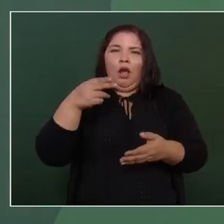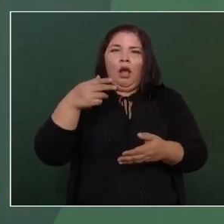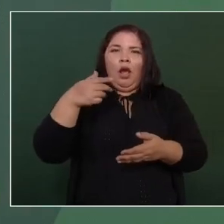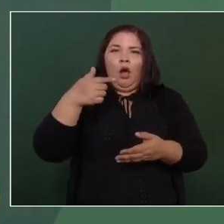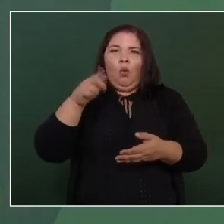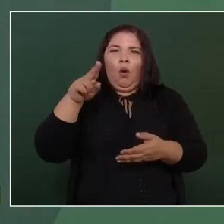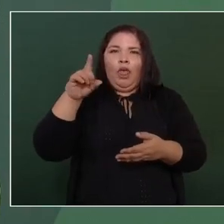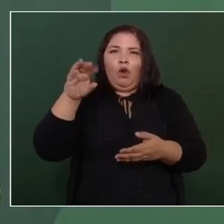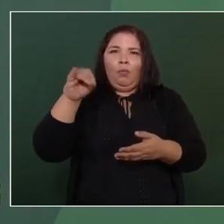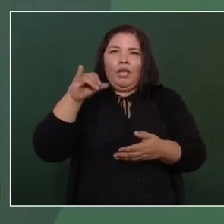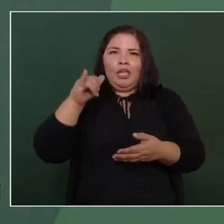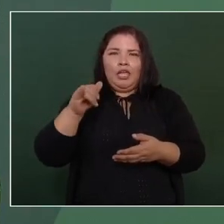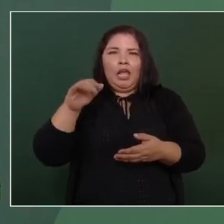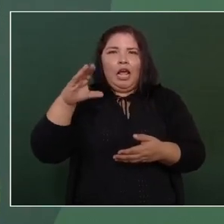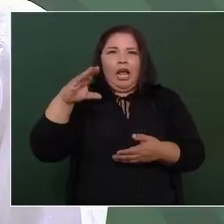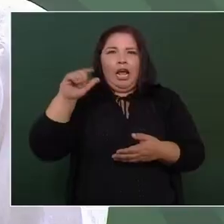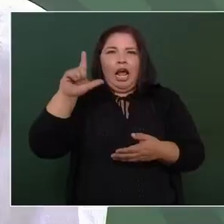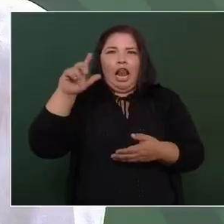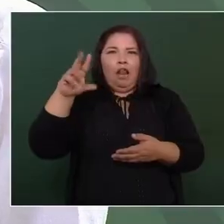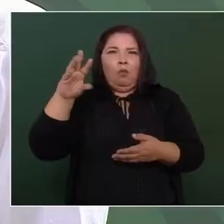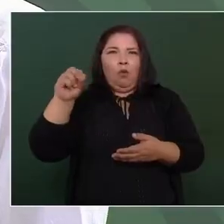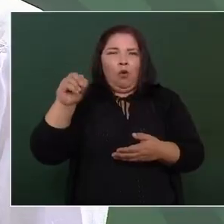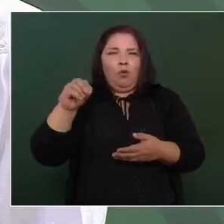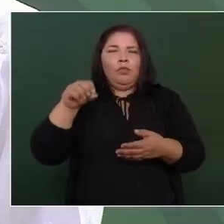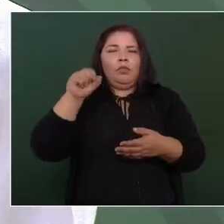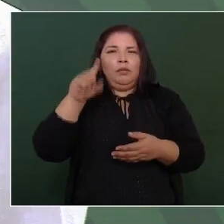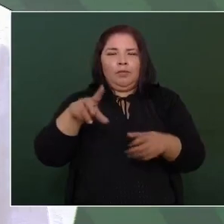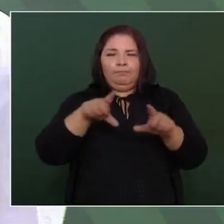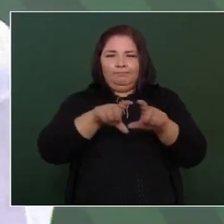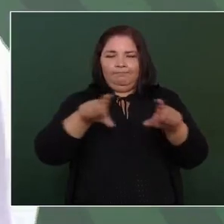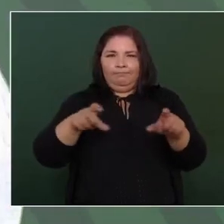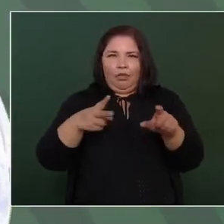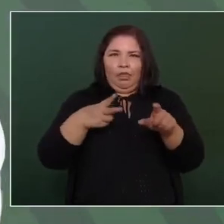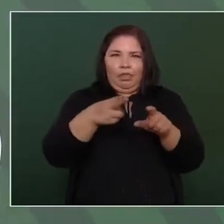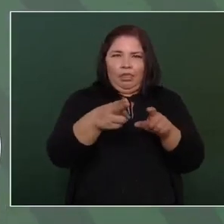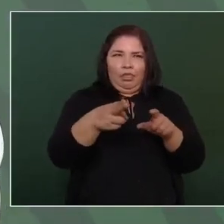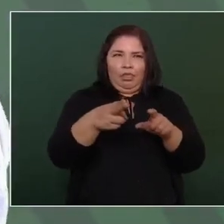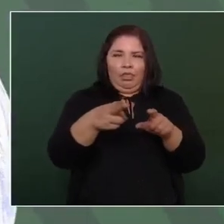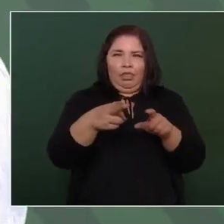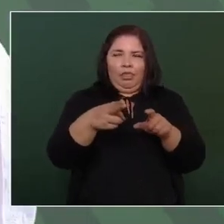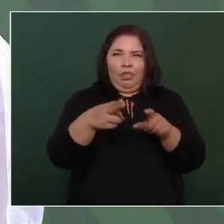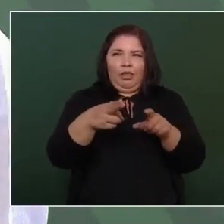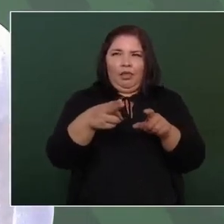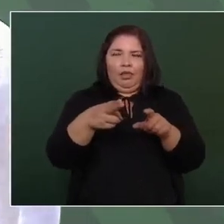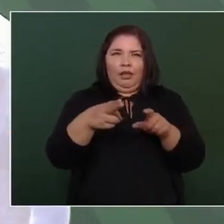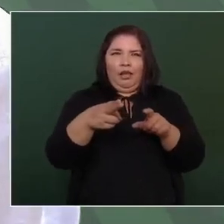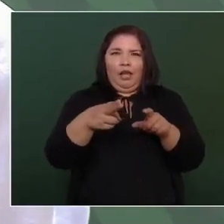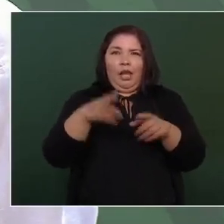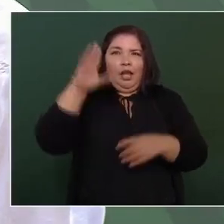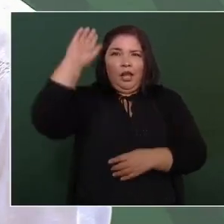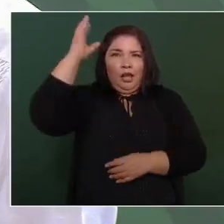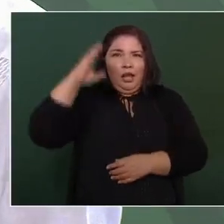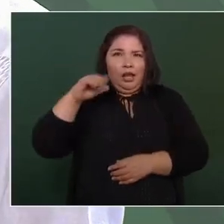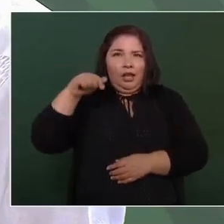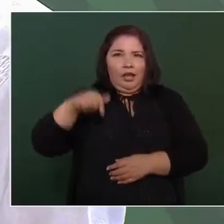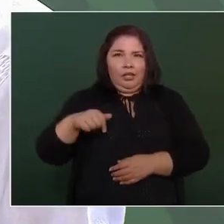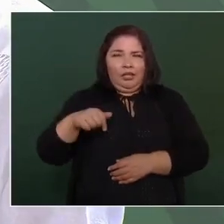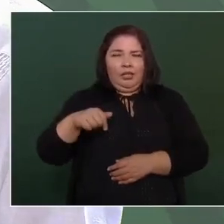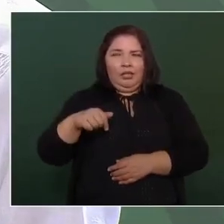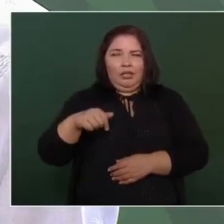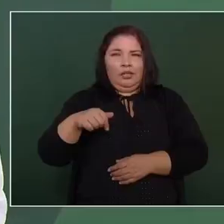Calvo, y luego vamos a inaugurar desde Culiacán